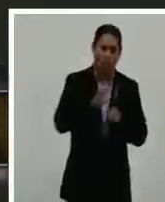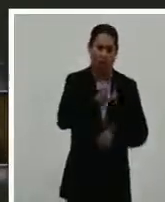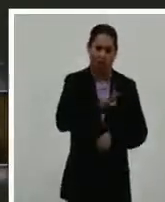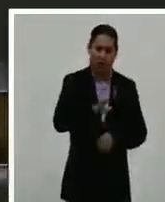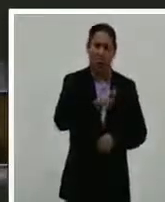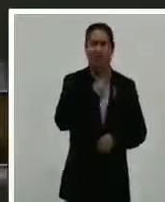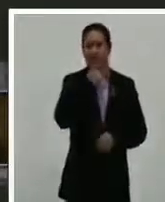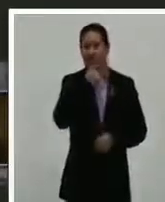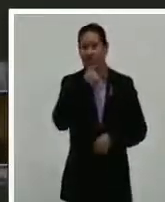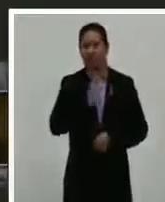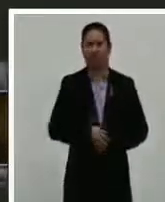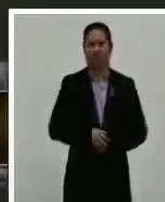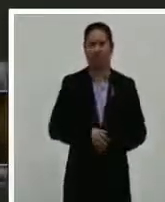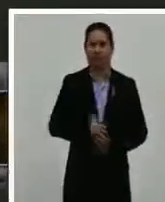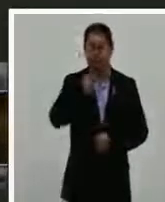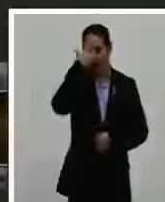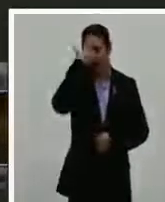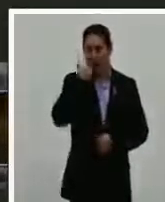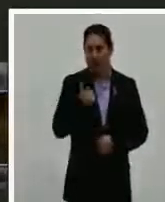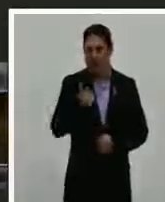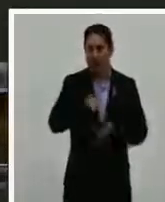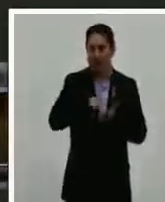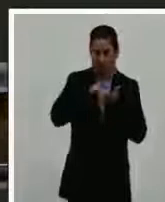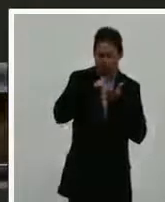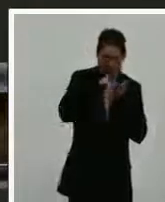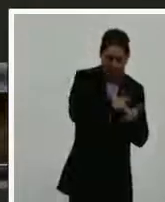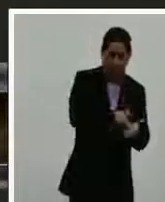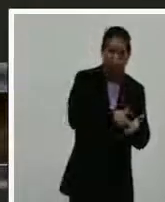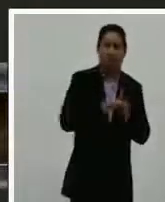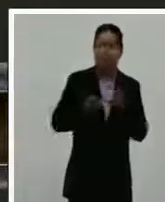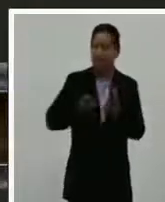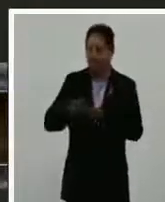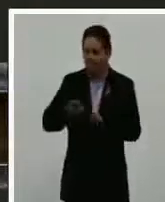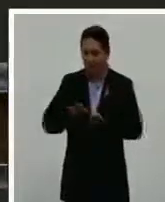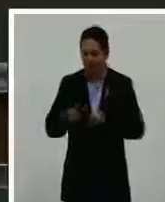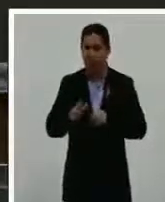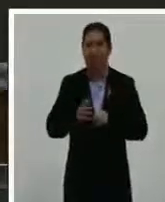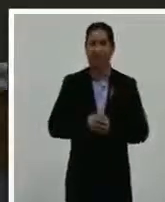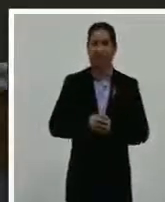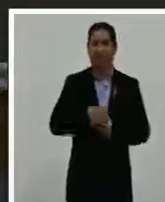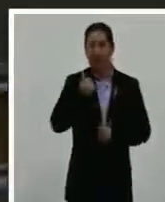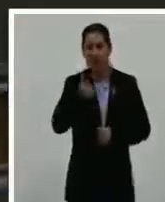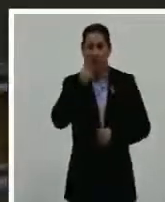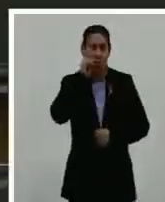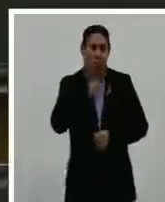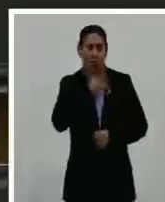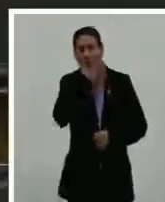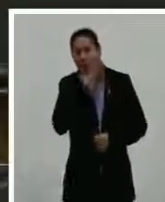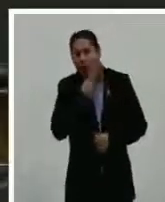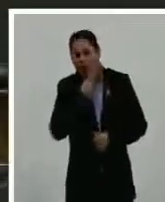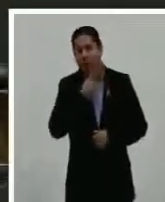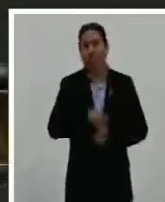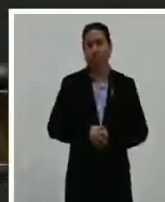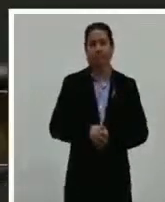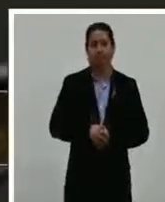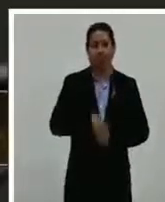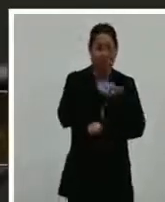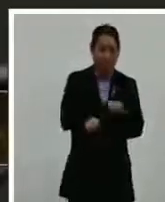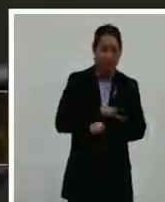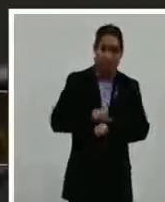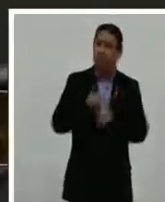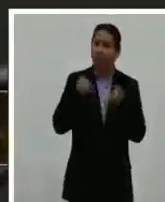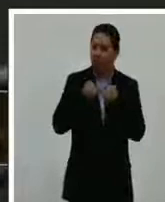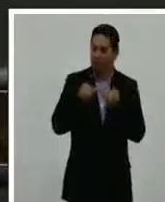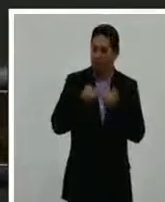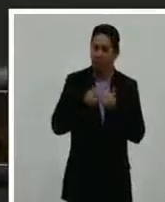padecimiento en razón de que se apoya a los trabajadores y a las trabajadores así como a sus familias